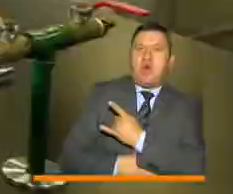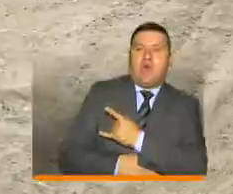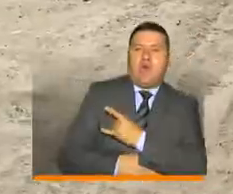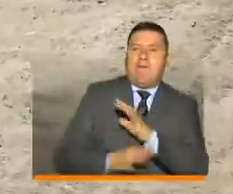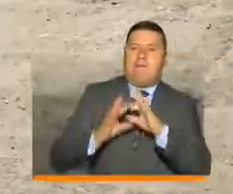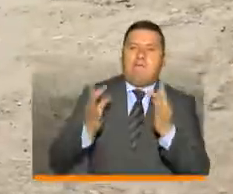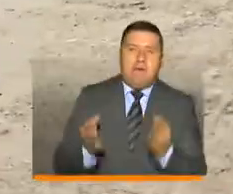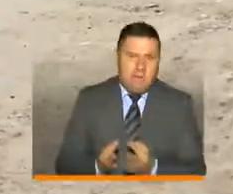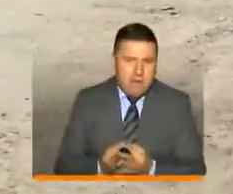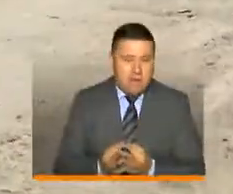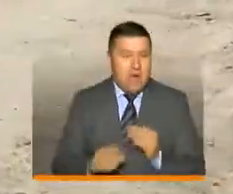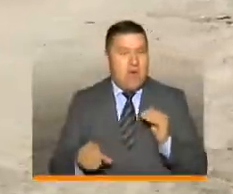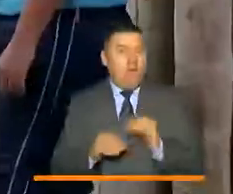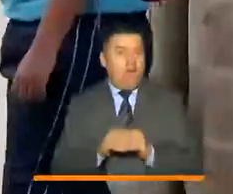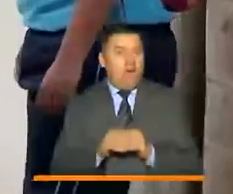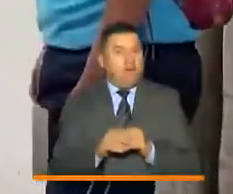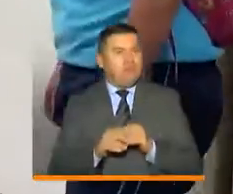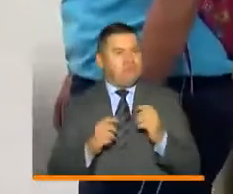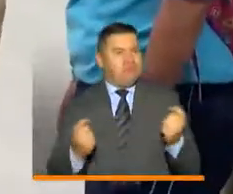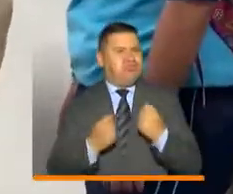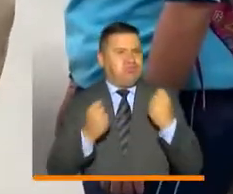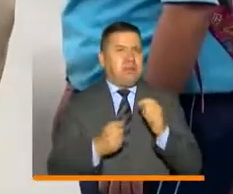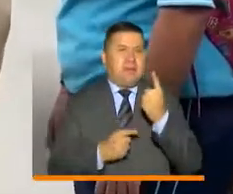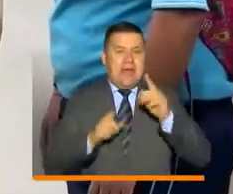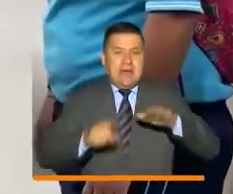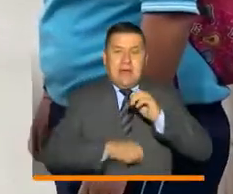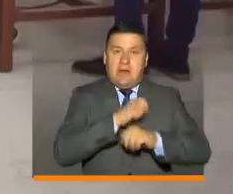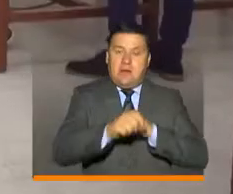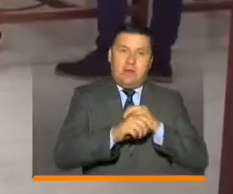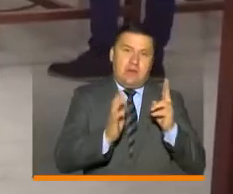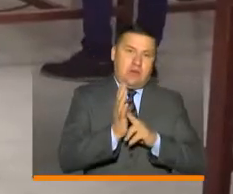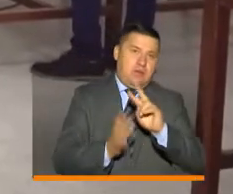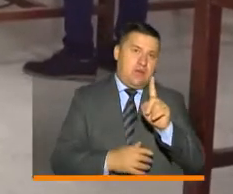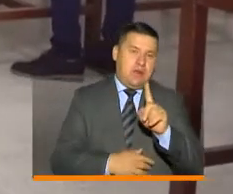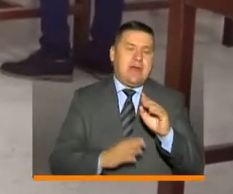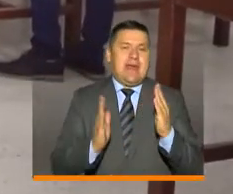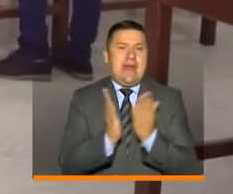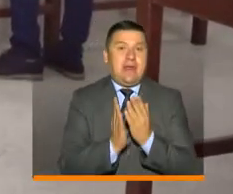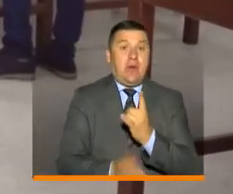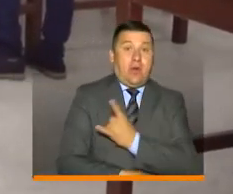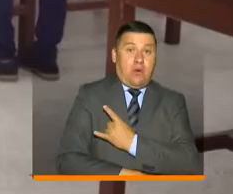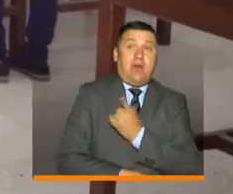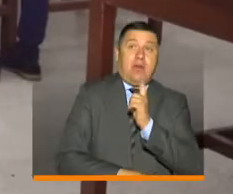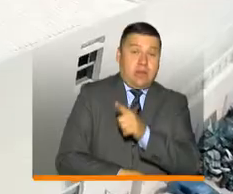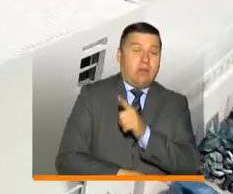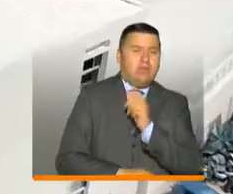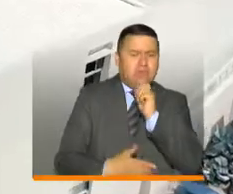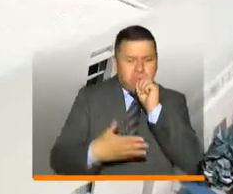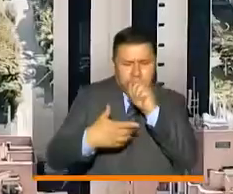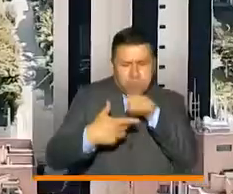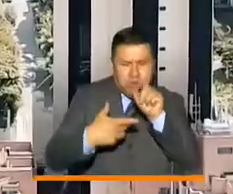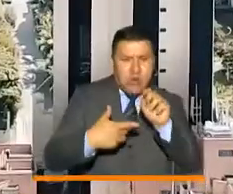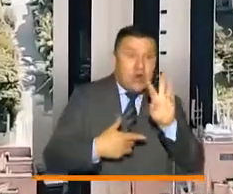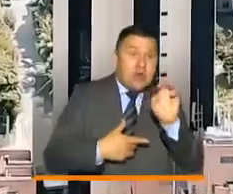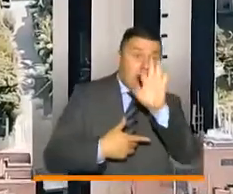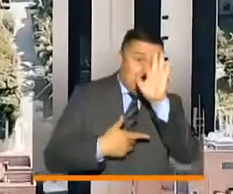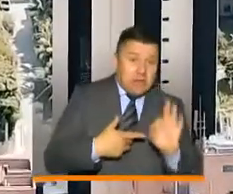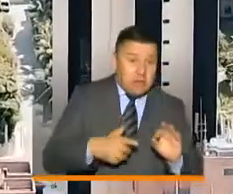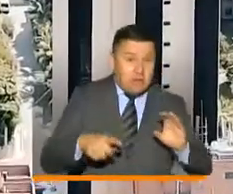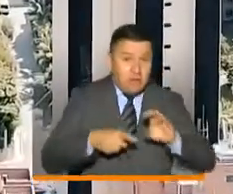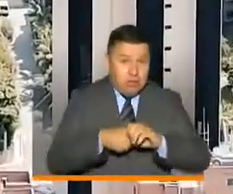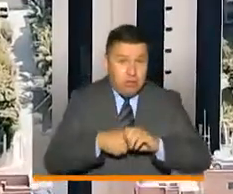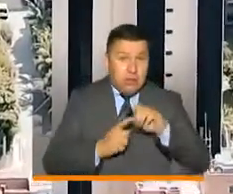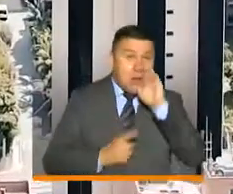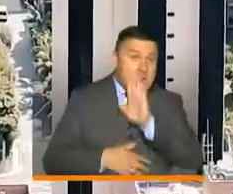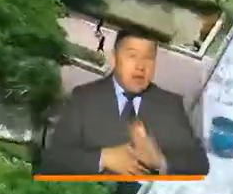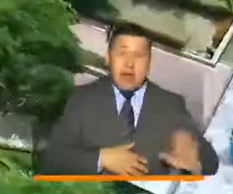las familias, fondo que seguirá funcionando en el primer semestre del 2021. En educación superior, una encuesta al 85% de la matrícula en